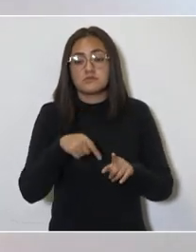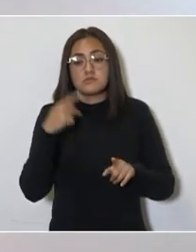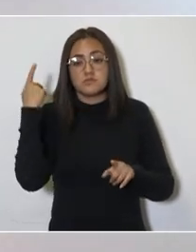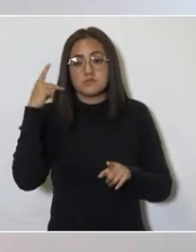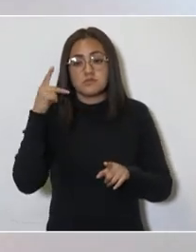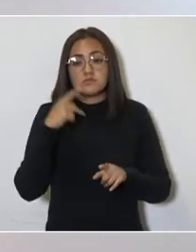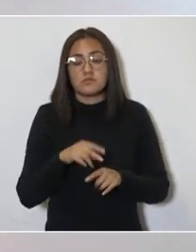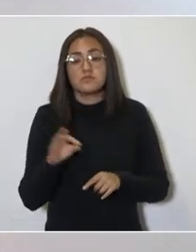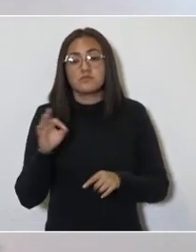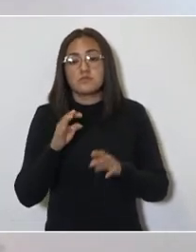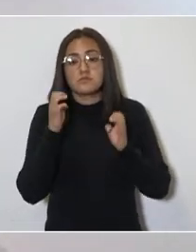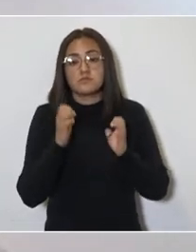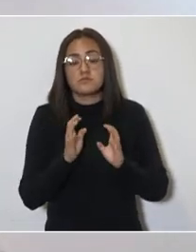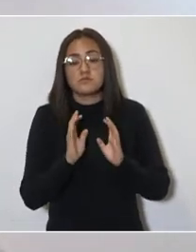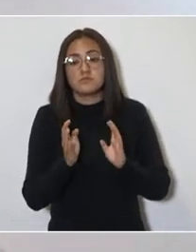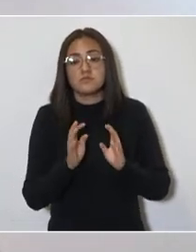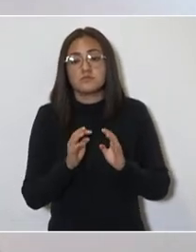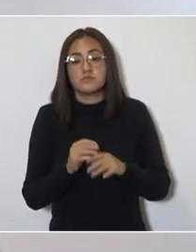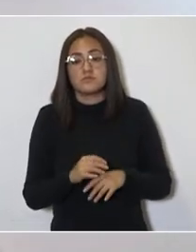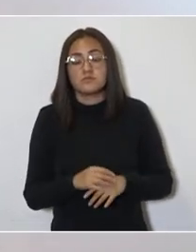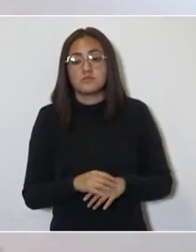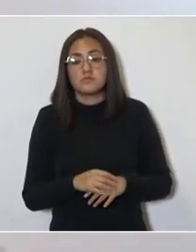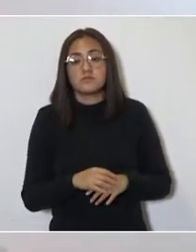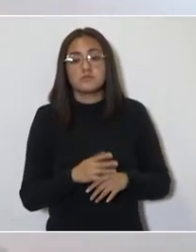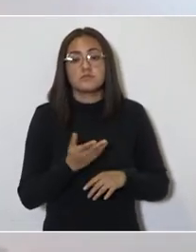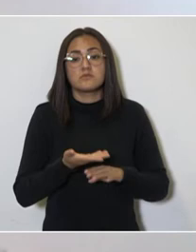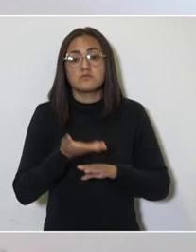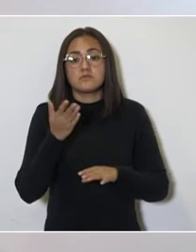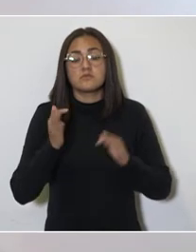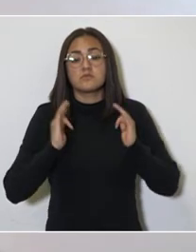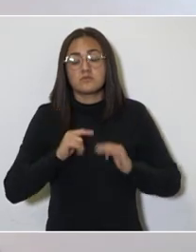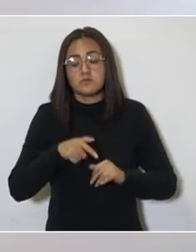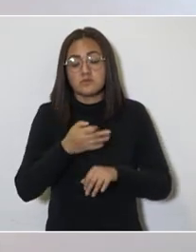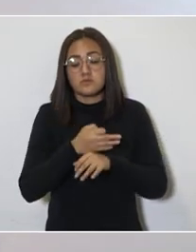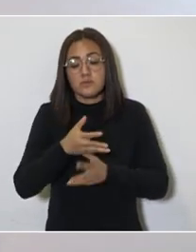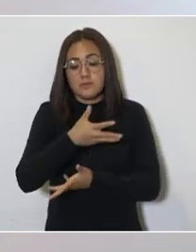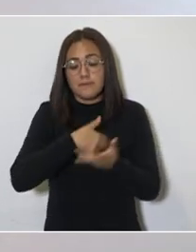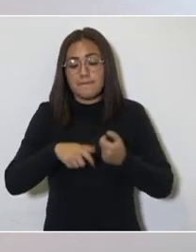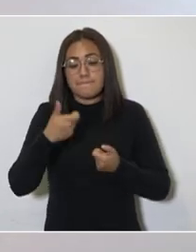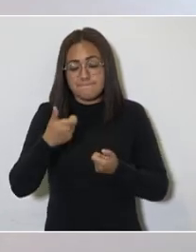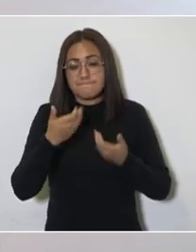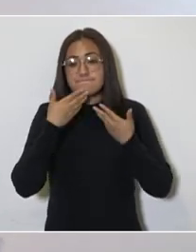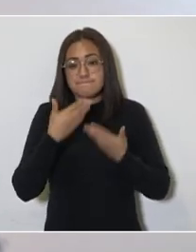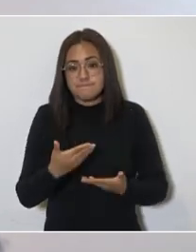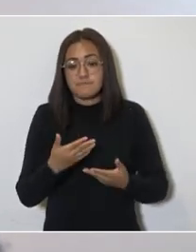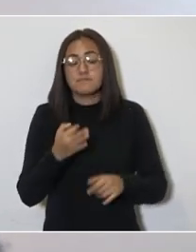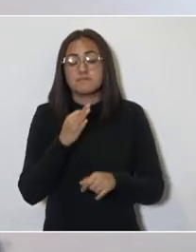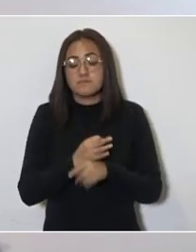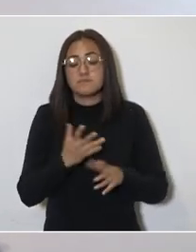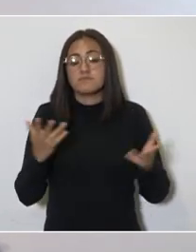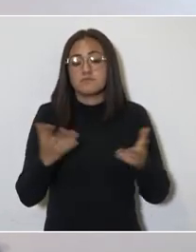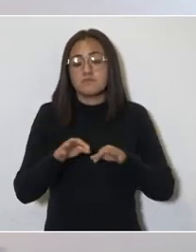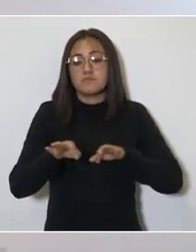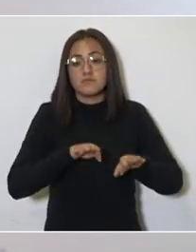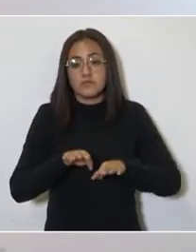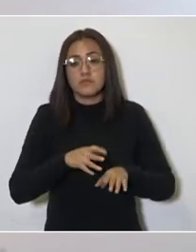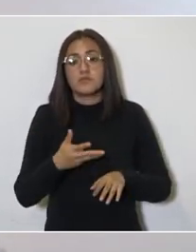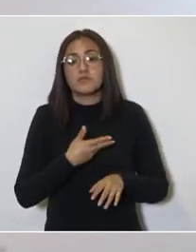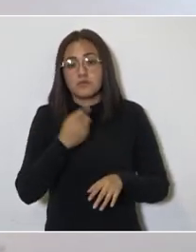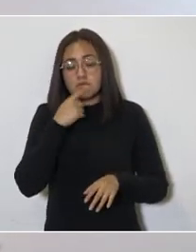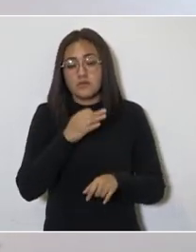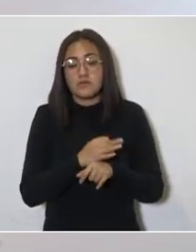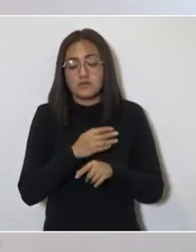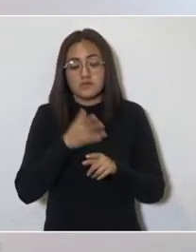federativa. Hemos estado en una acción muy activa en temas recaudatorios, hemos hecho grandes acciones y tenemos para